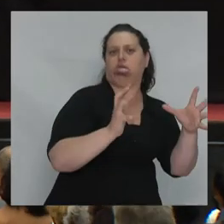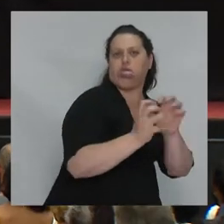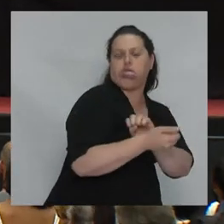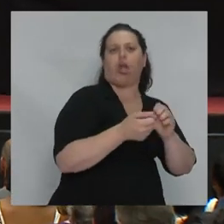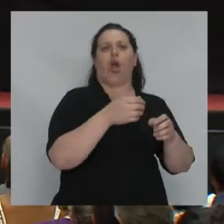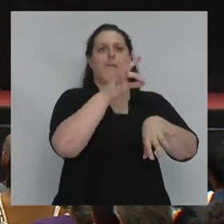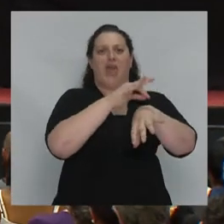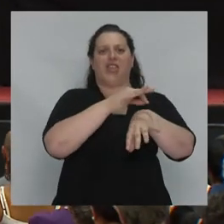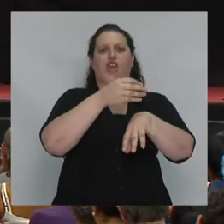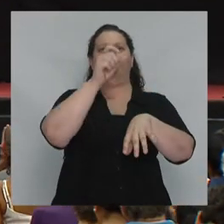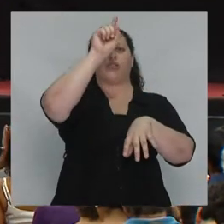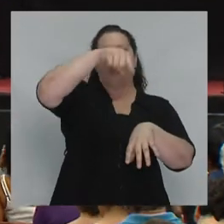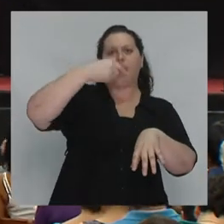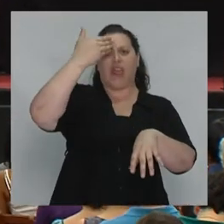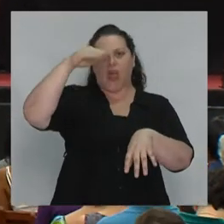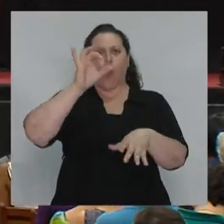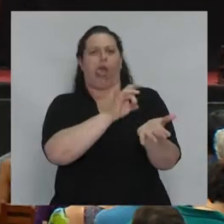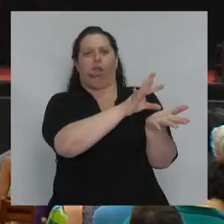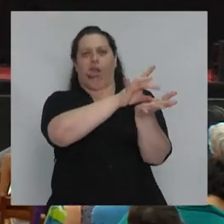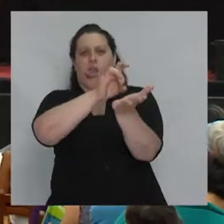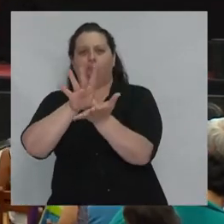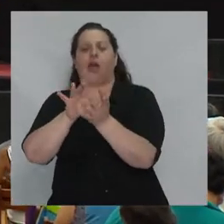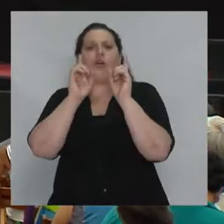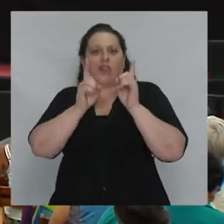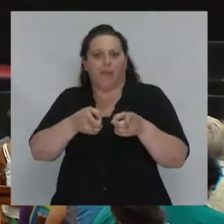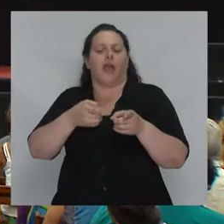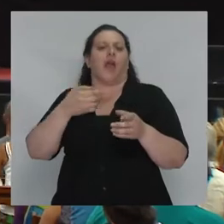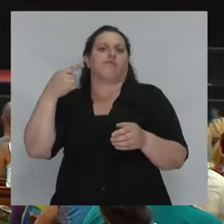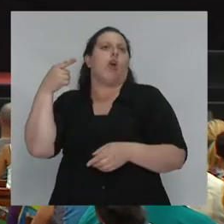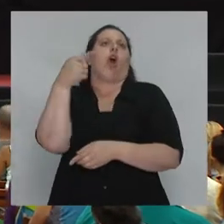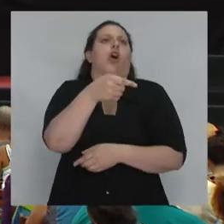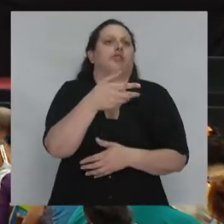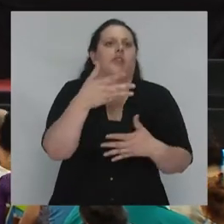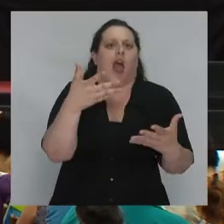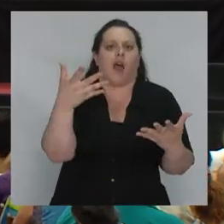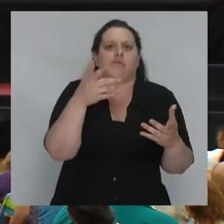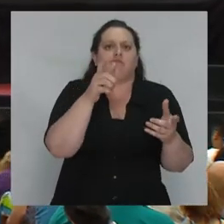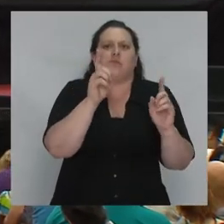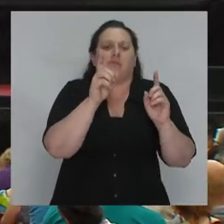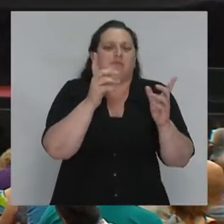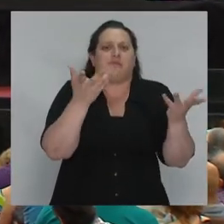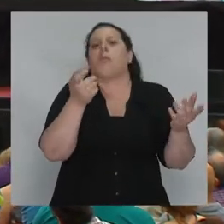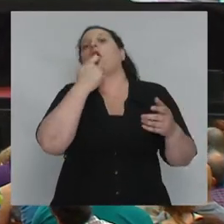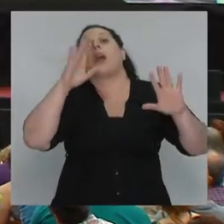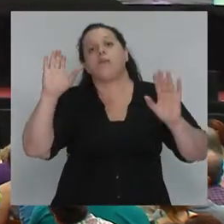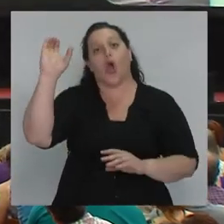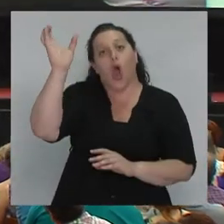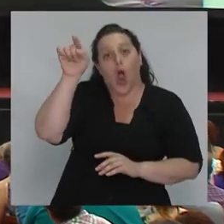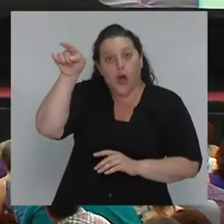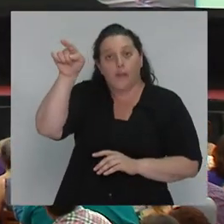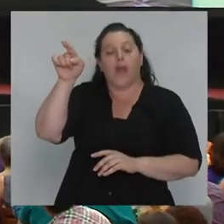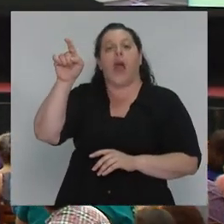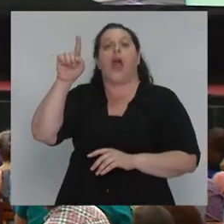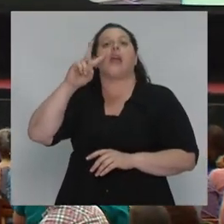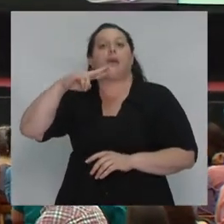Brasil y hacer los atropellos que se están cometiendo, o sacar, como sucede en Colombia, un IVA